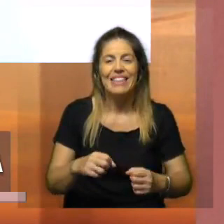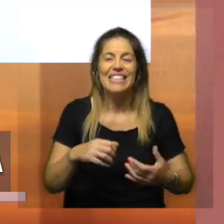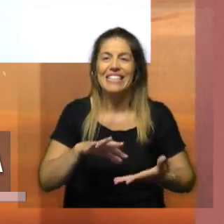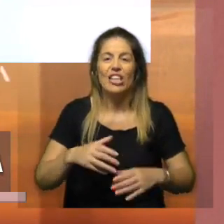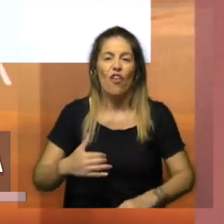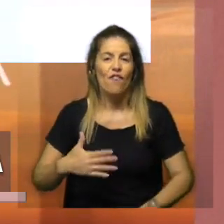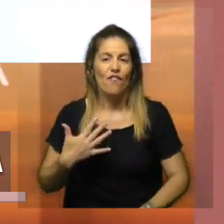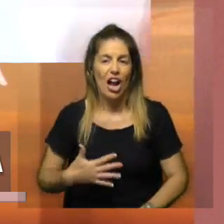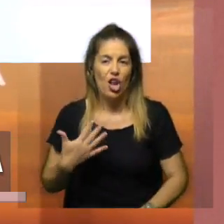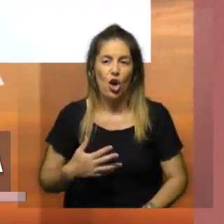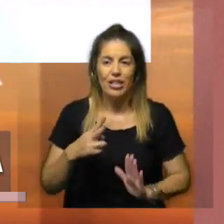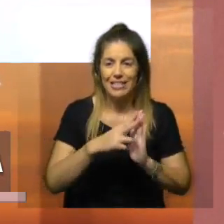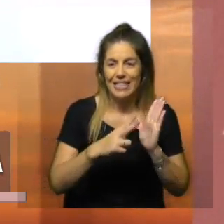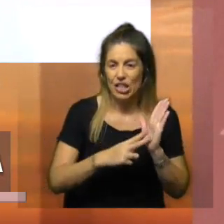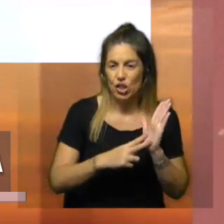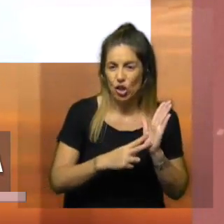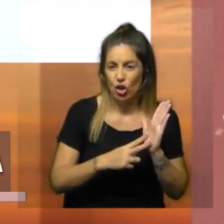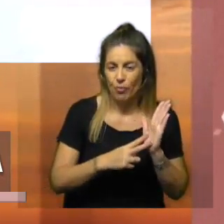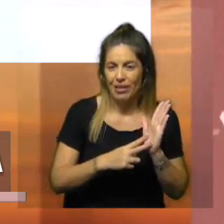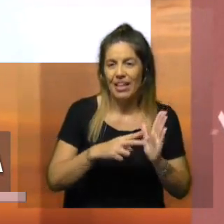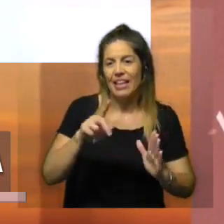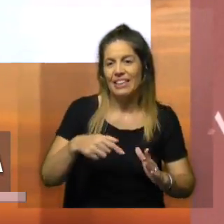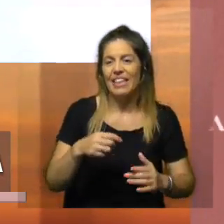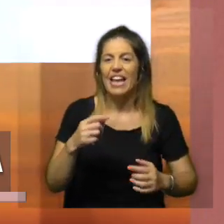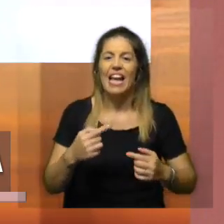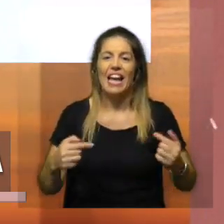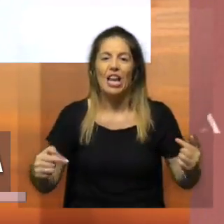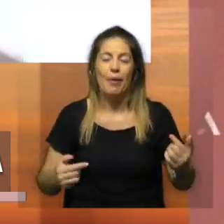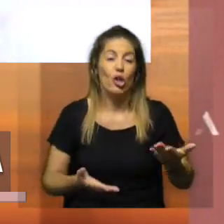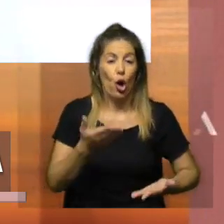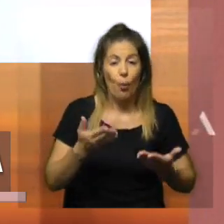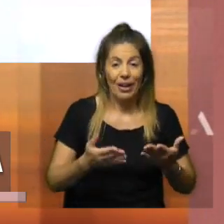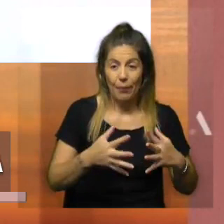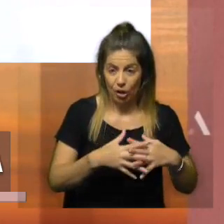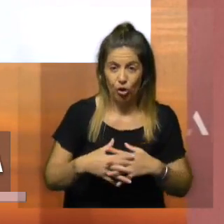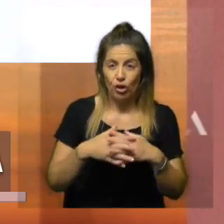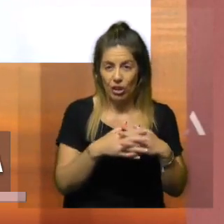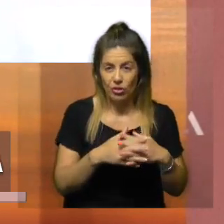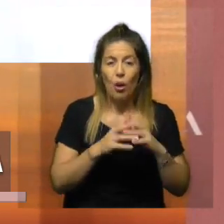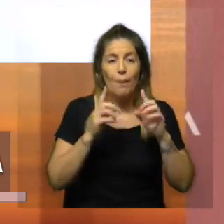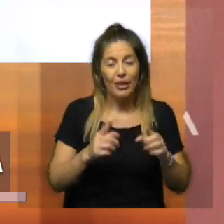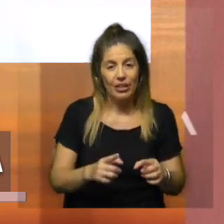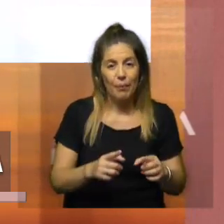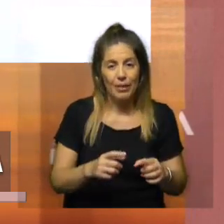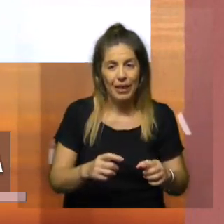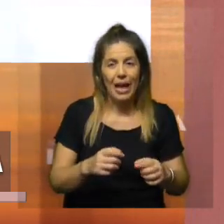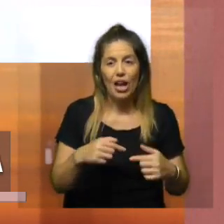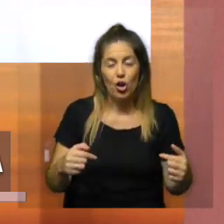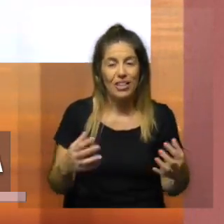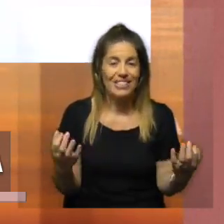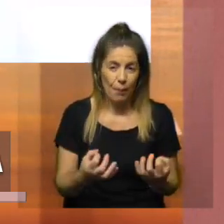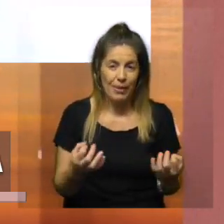normas y principios. Esto tiene elementos comparables con lo que pasó en Estados Unidos, pero el tercer punto que les quiero plantear es la